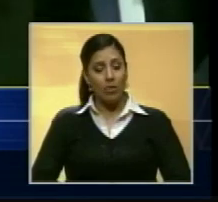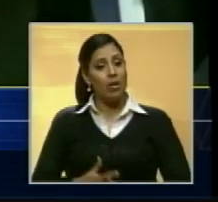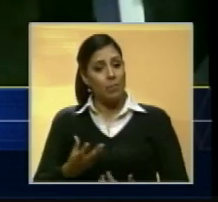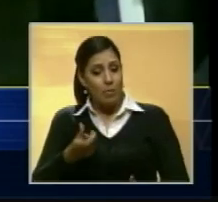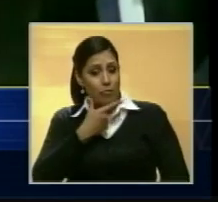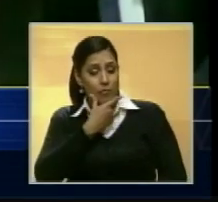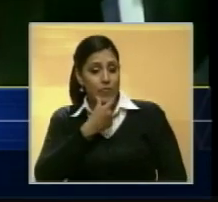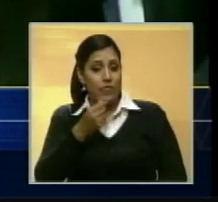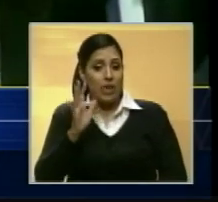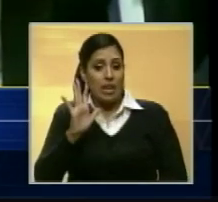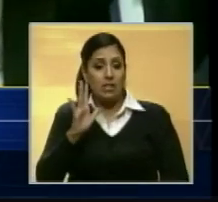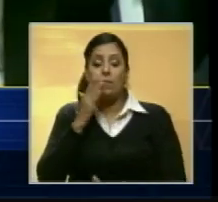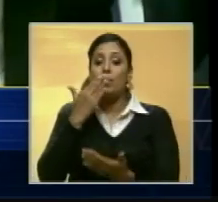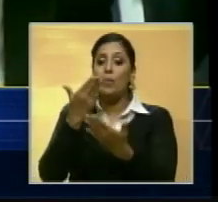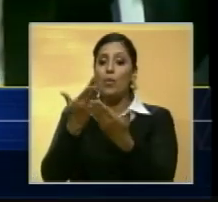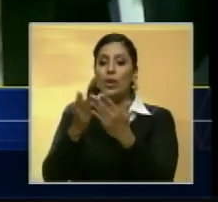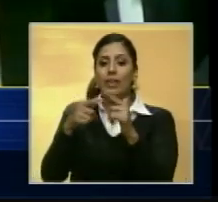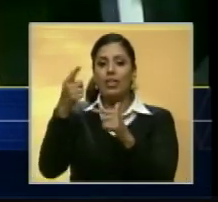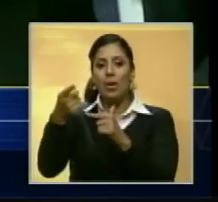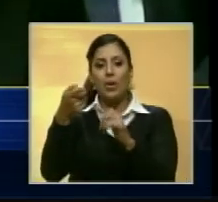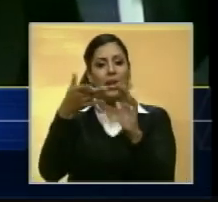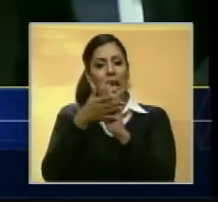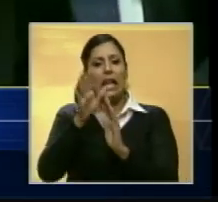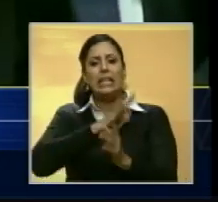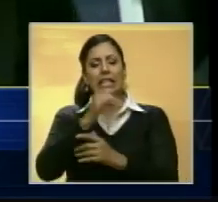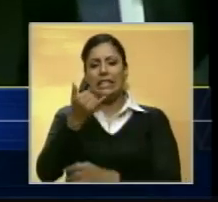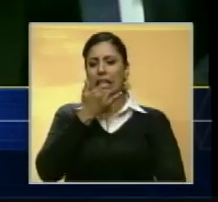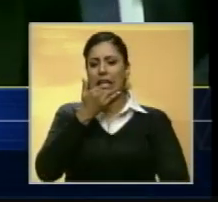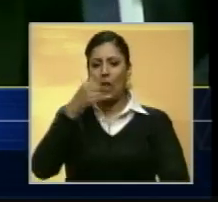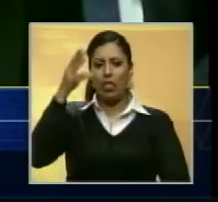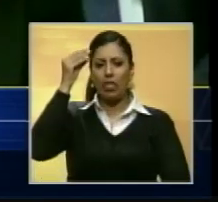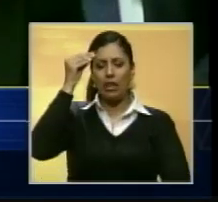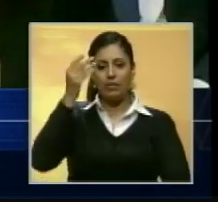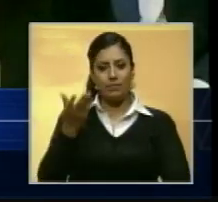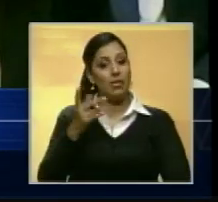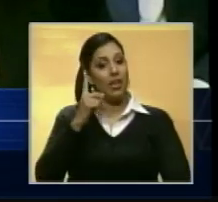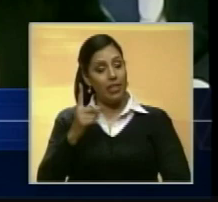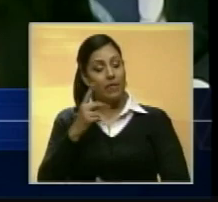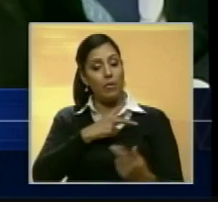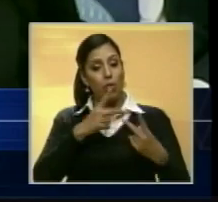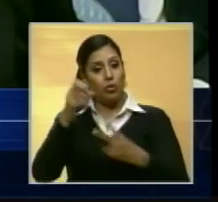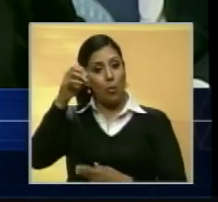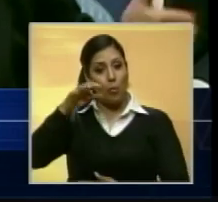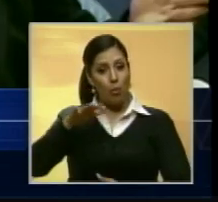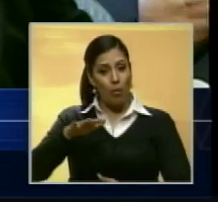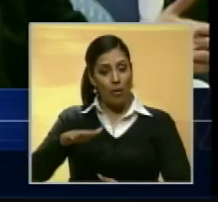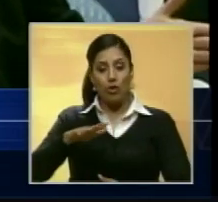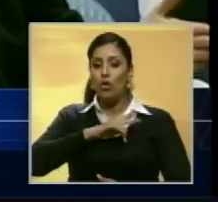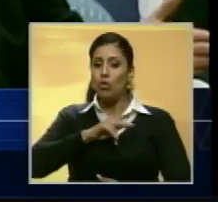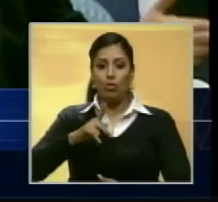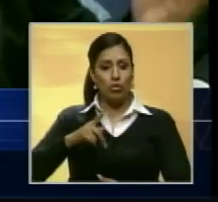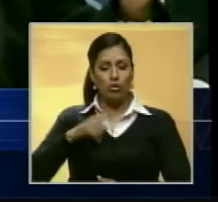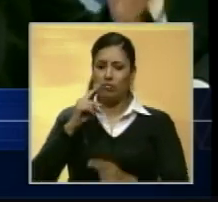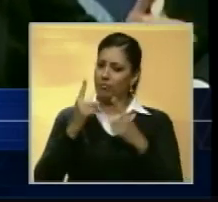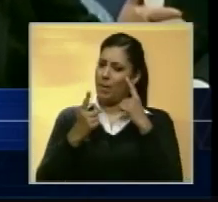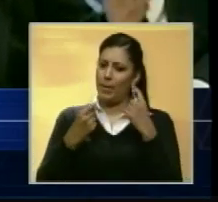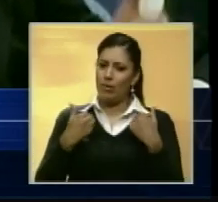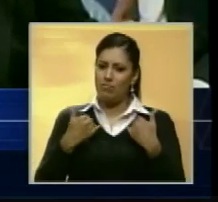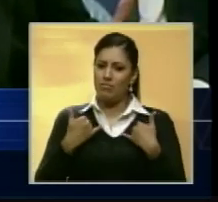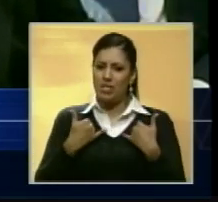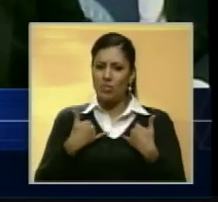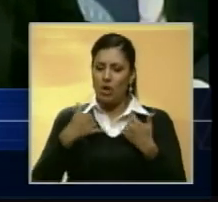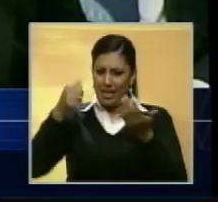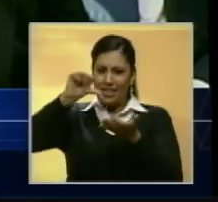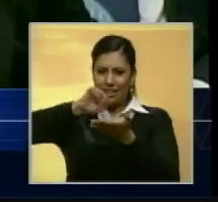Pues es muy fácil presentarse después y decir que se cometieron errores. Conocer la voluntad de los pueblos. Nosotros nos preguntamos en